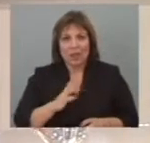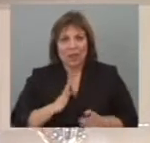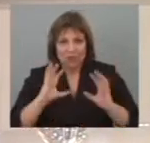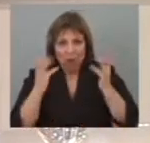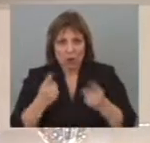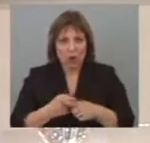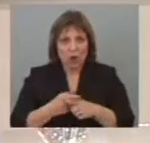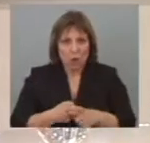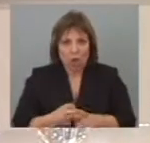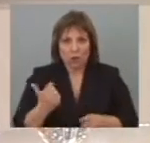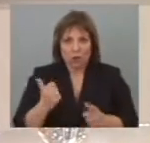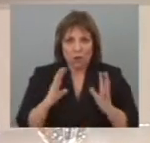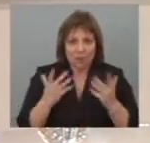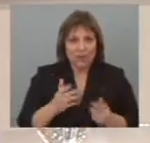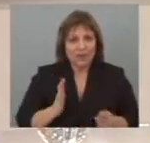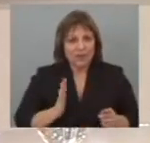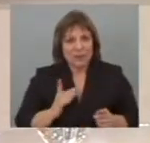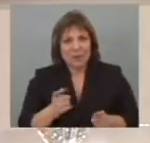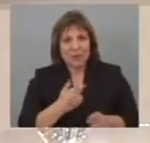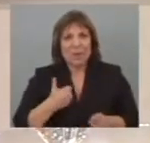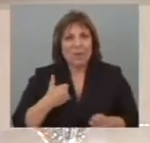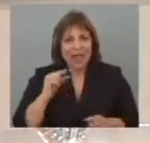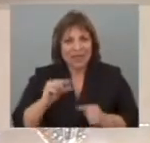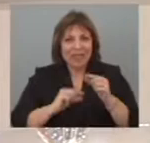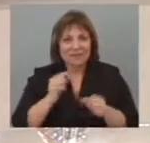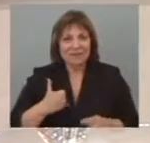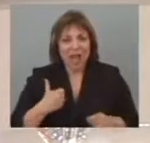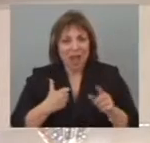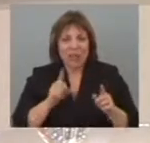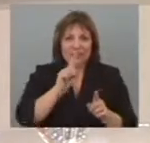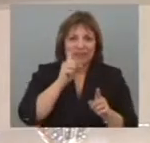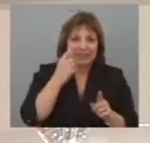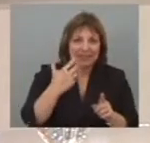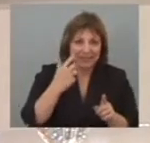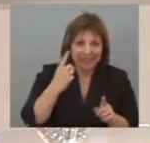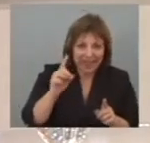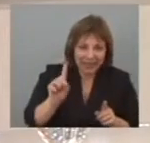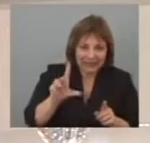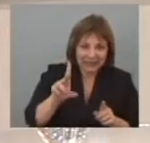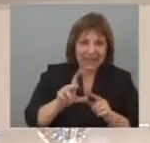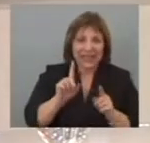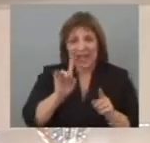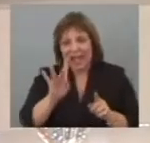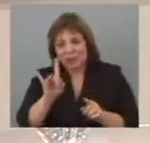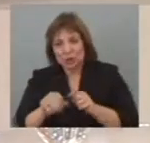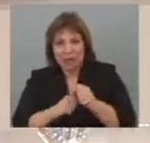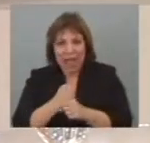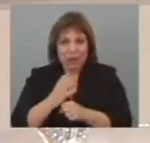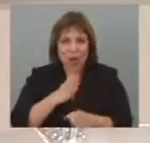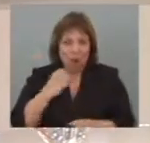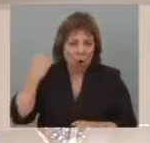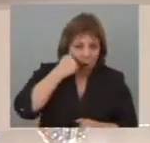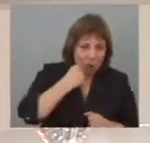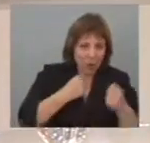violencia con sus novios, chicas cada vez más jóvenes, 13 años, 14 años, ya golpeadas,